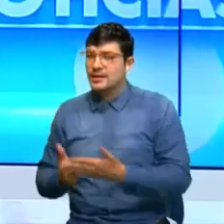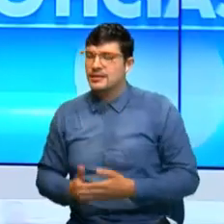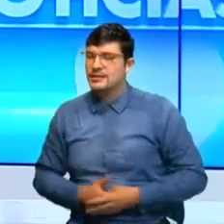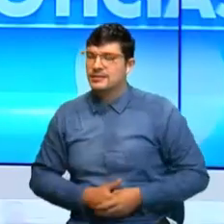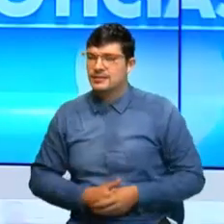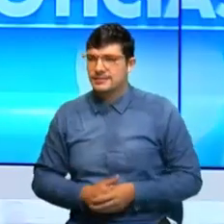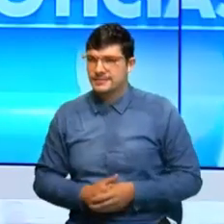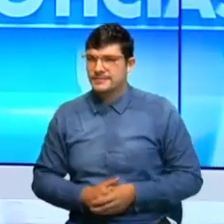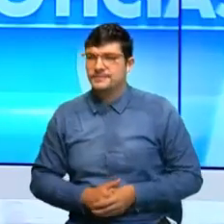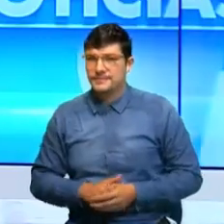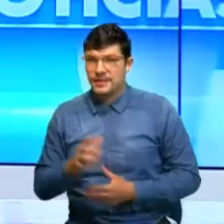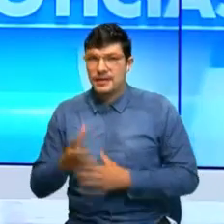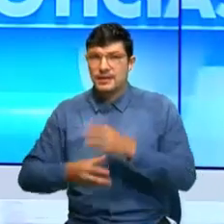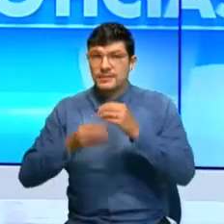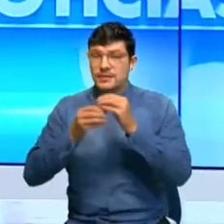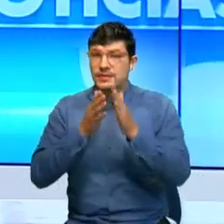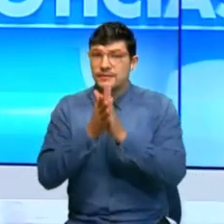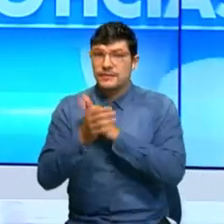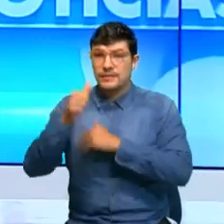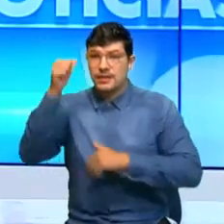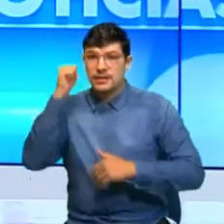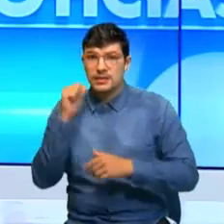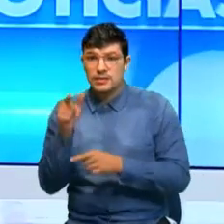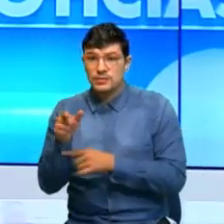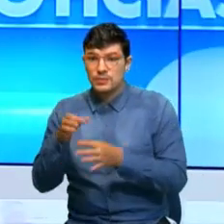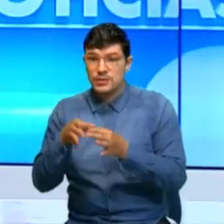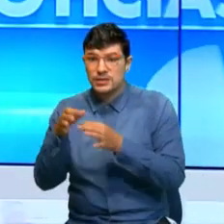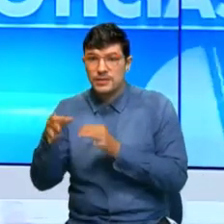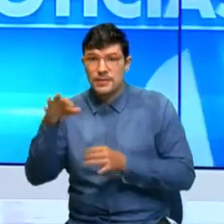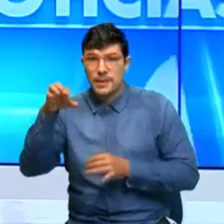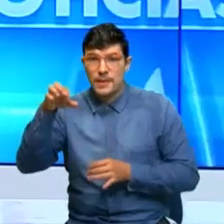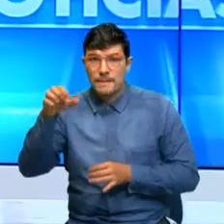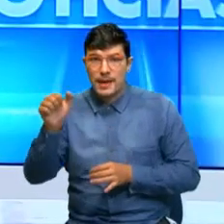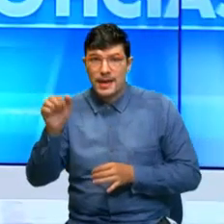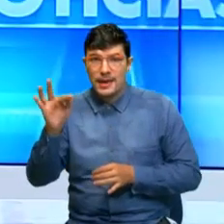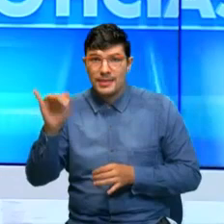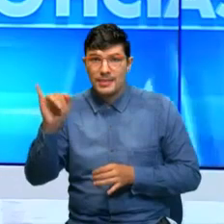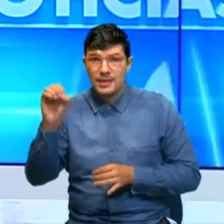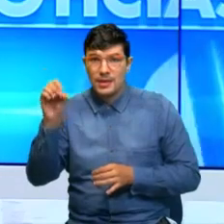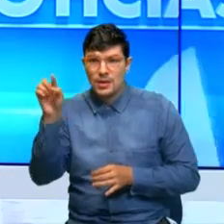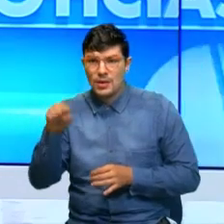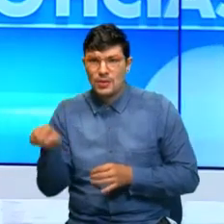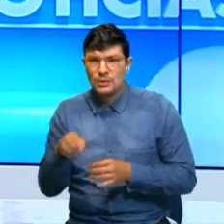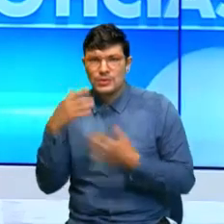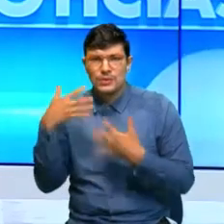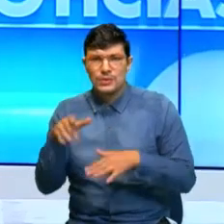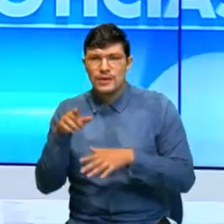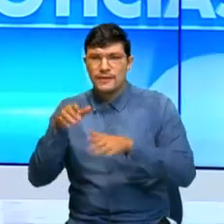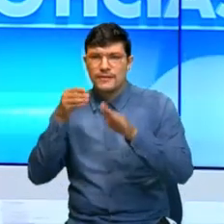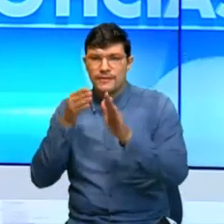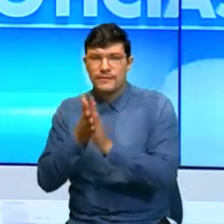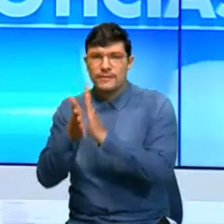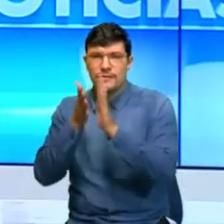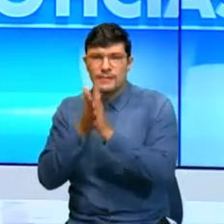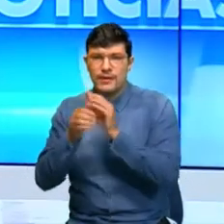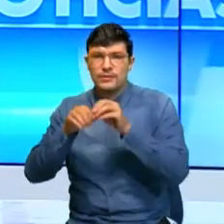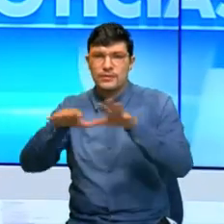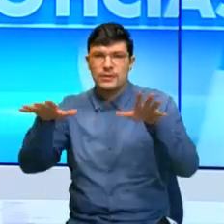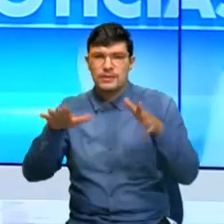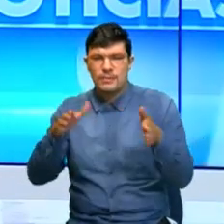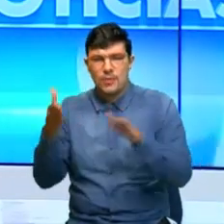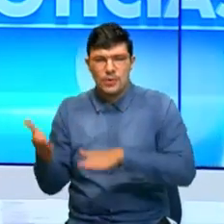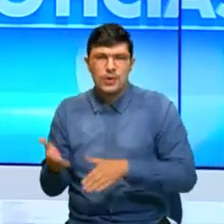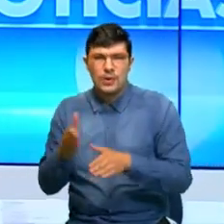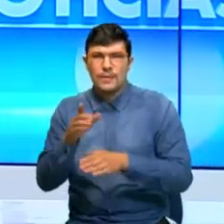por la información. Y en otras noticias, ayer los patienses recibieron la noticia del fallecimiento de uno de sus exalcaldes. Se trata de